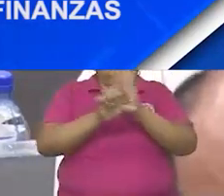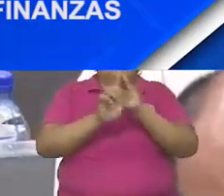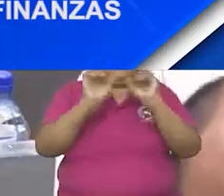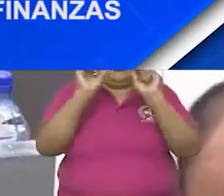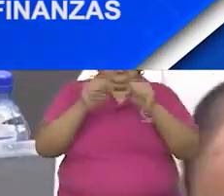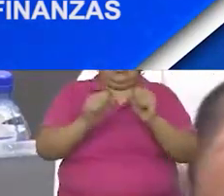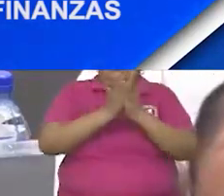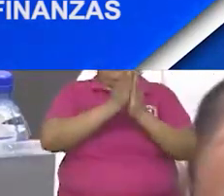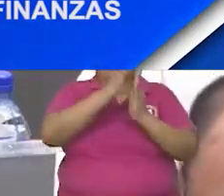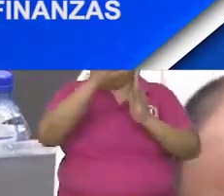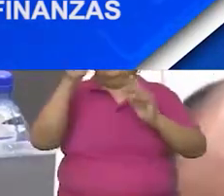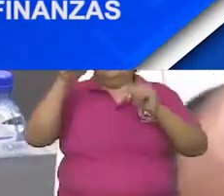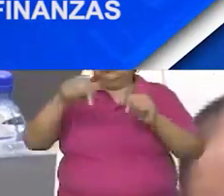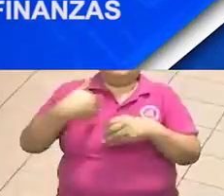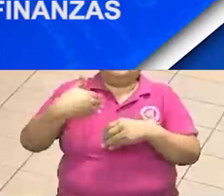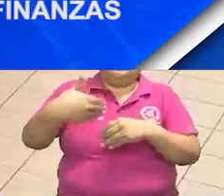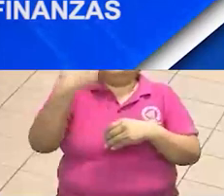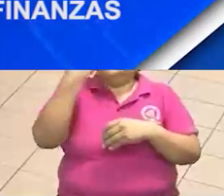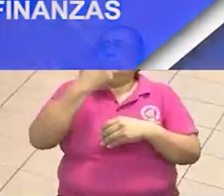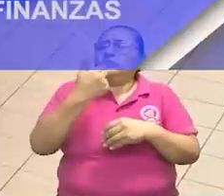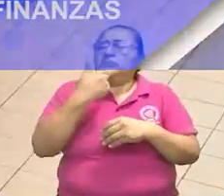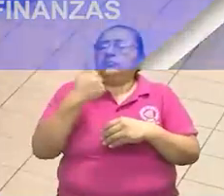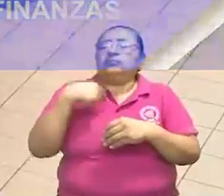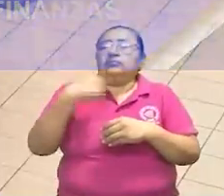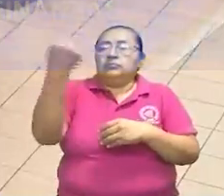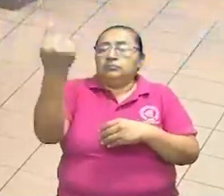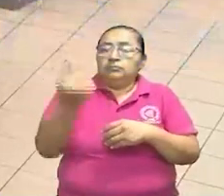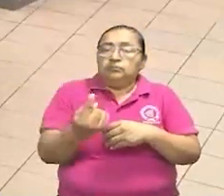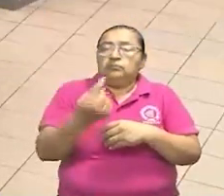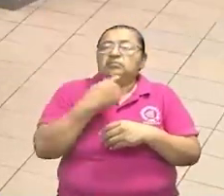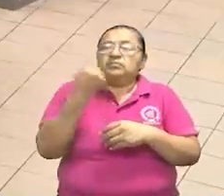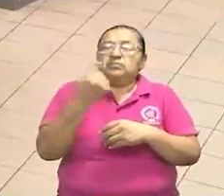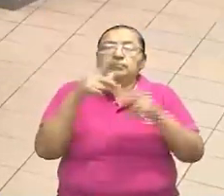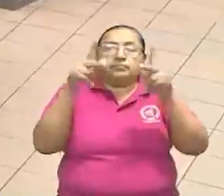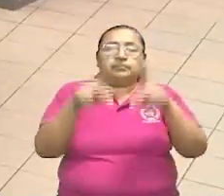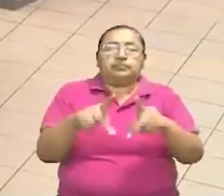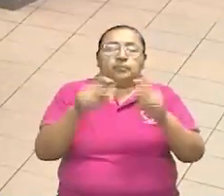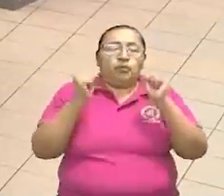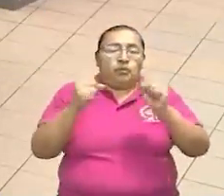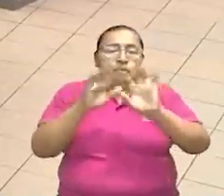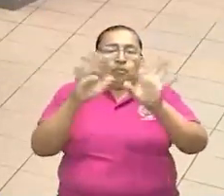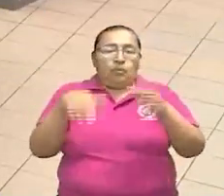digestables en esta herramienta. Noticias 12, Darlene Téllez.